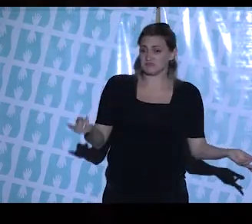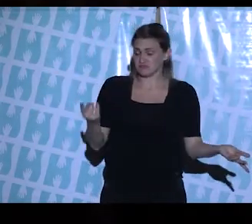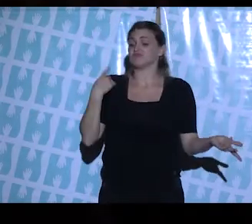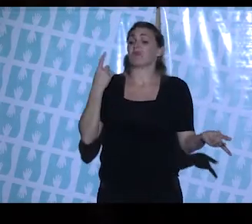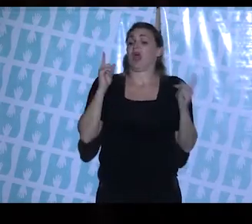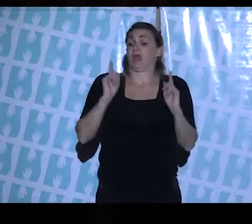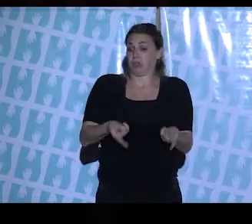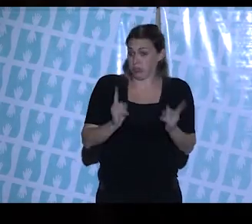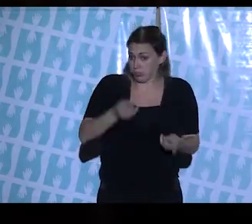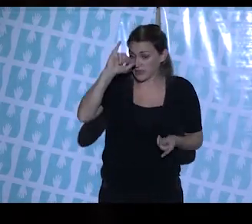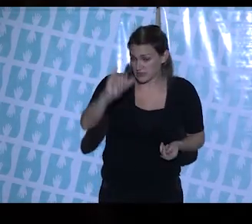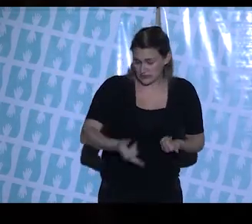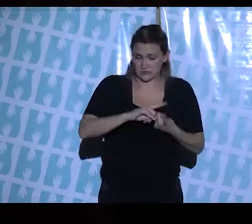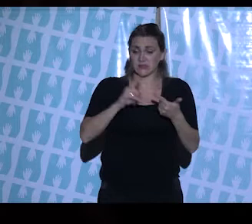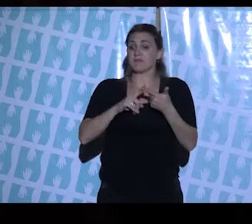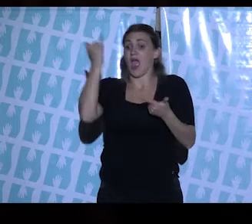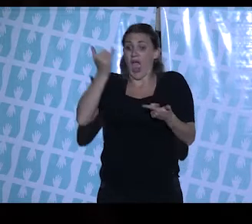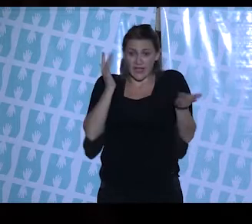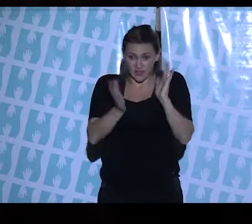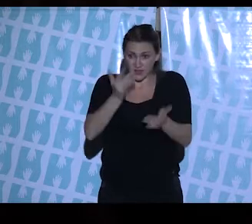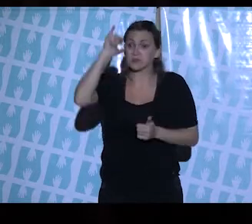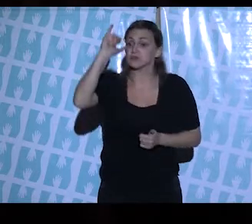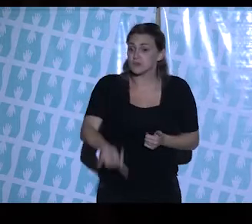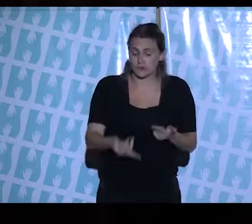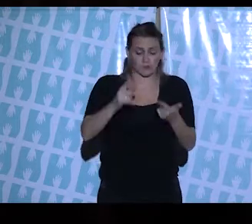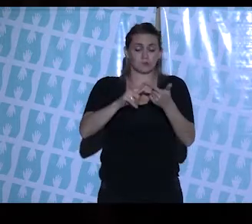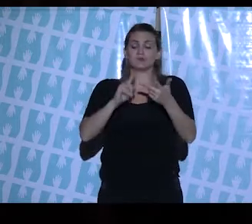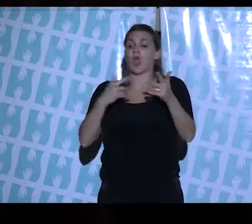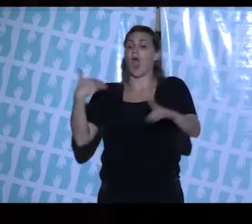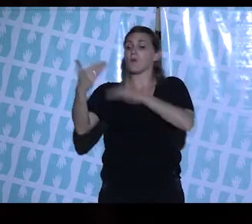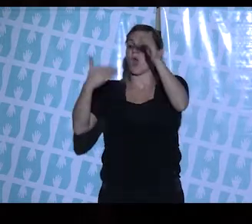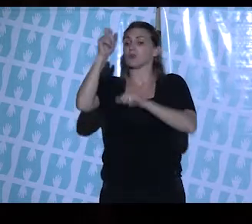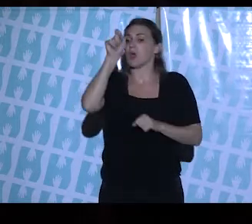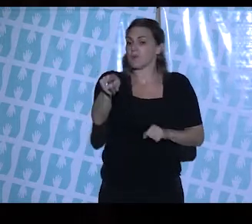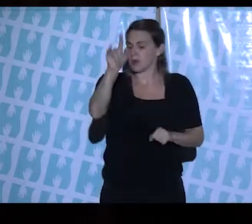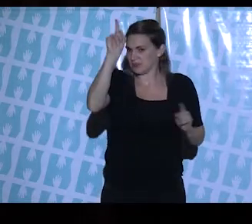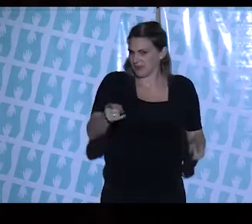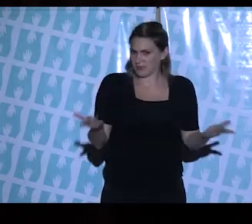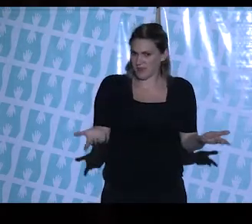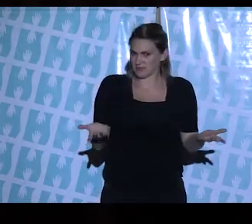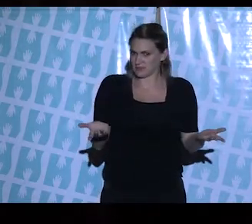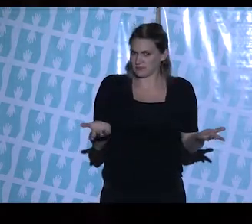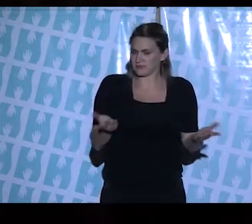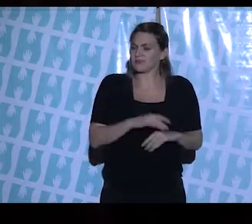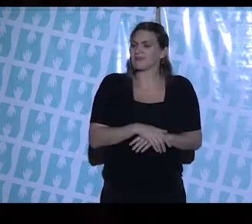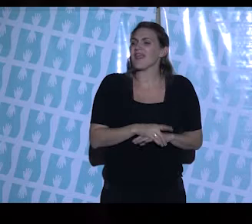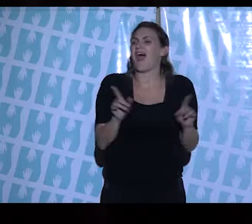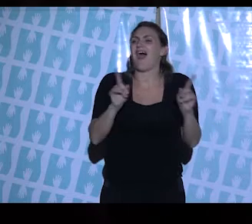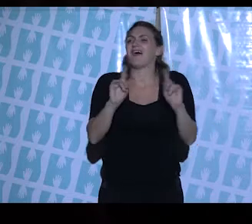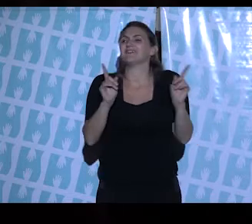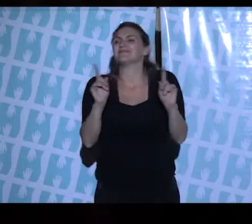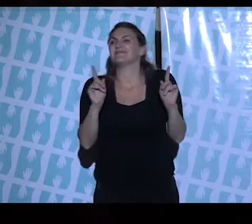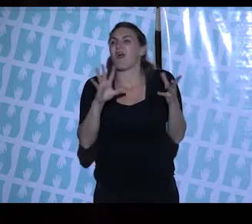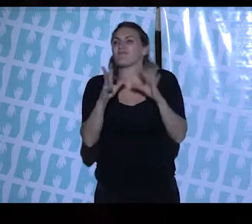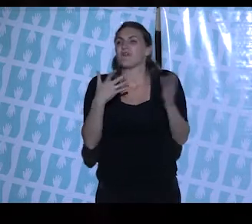crónicas para las cuales existen tratamiento, tienen una evolución característica y no